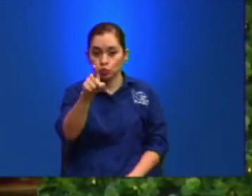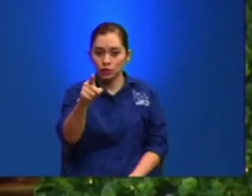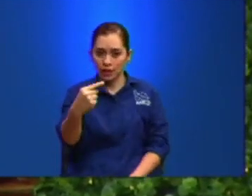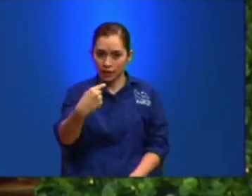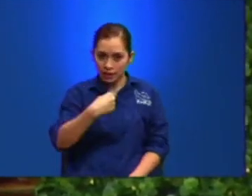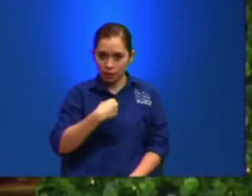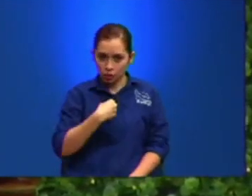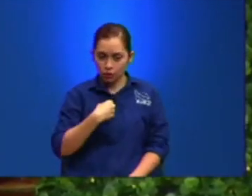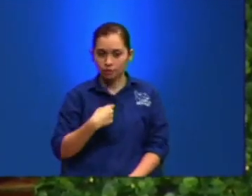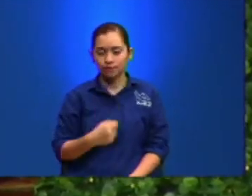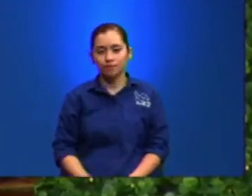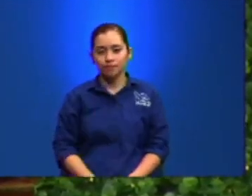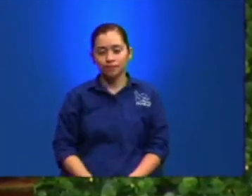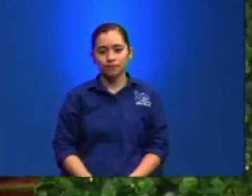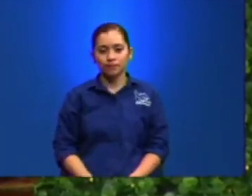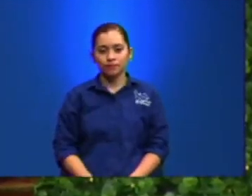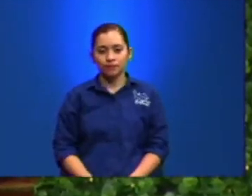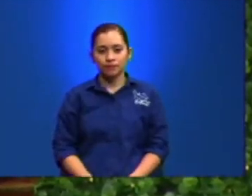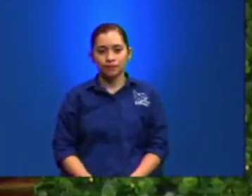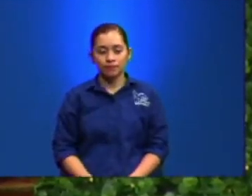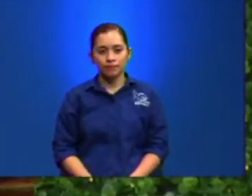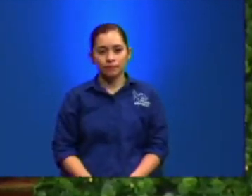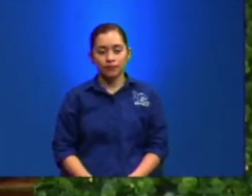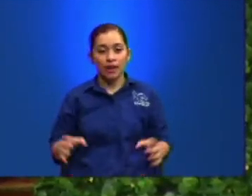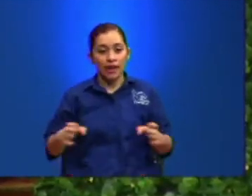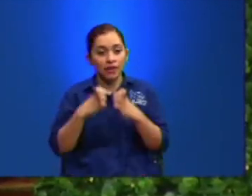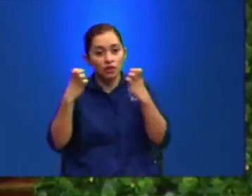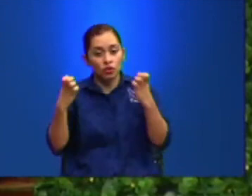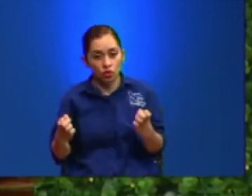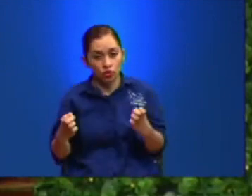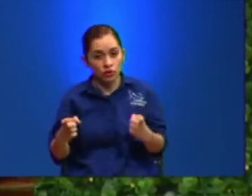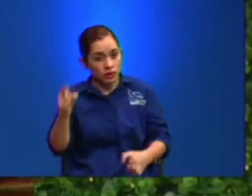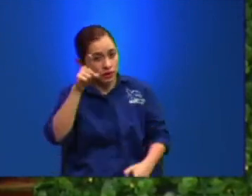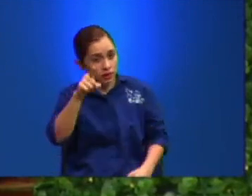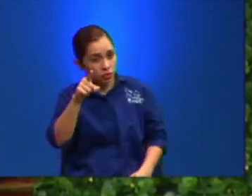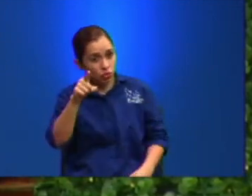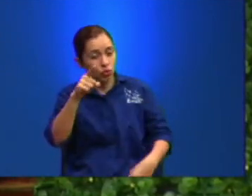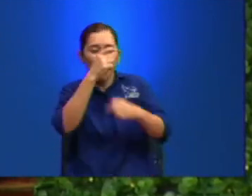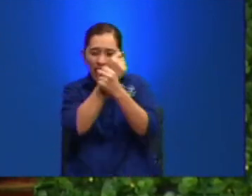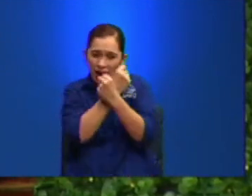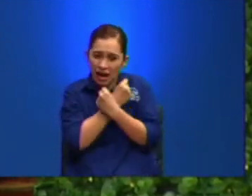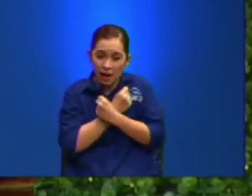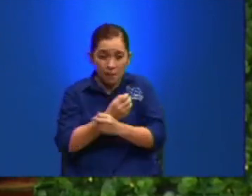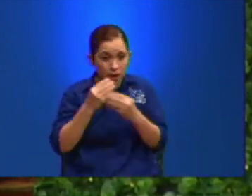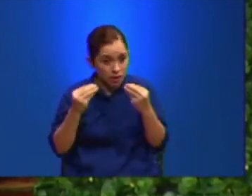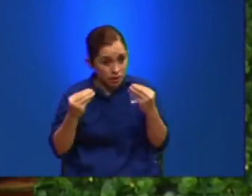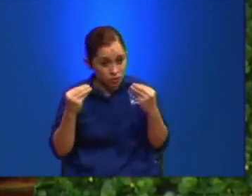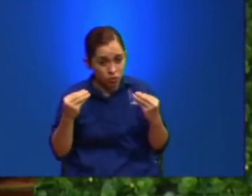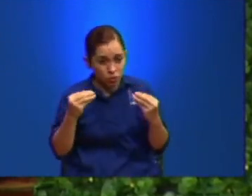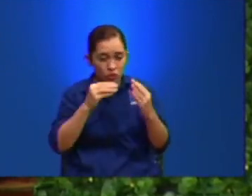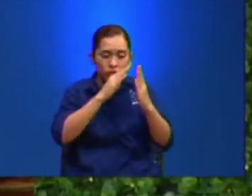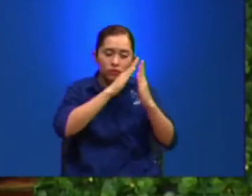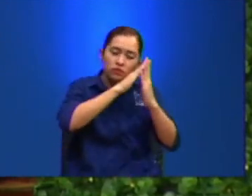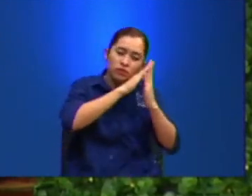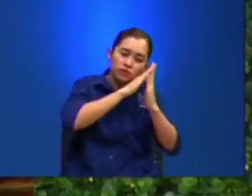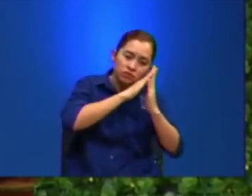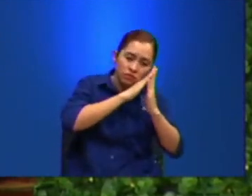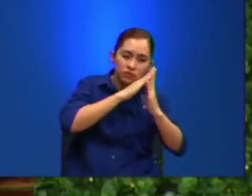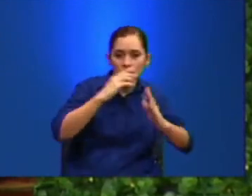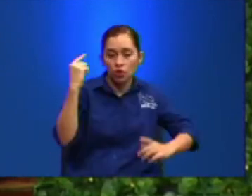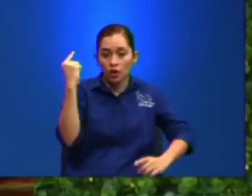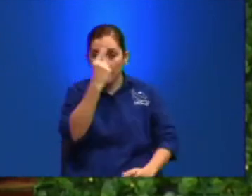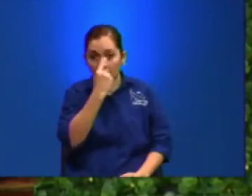eso fue una broma de mal gusto pero bueno entonces si amas el sueño y está hablando